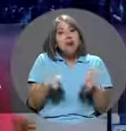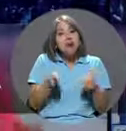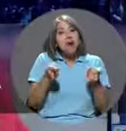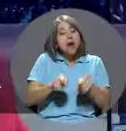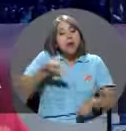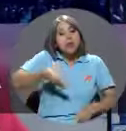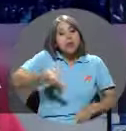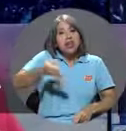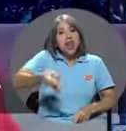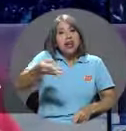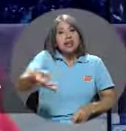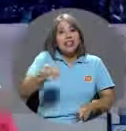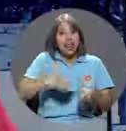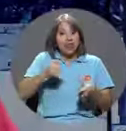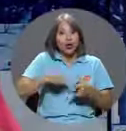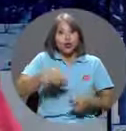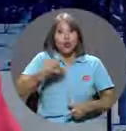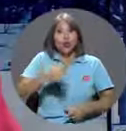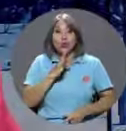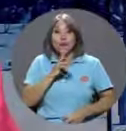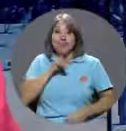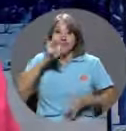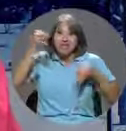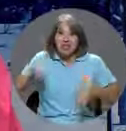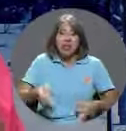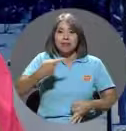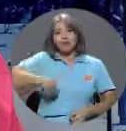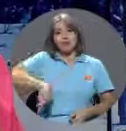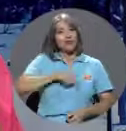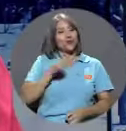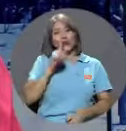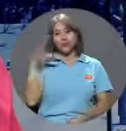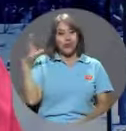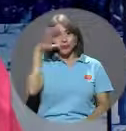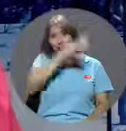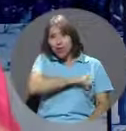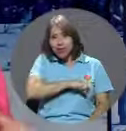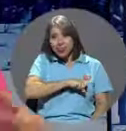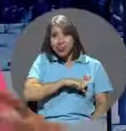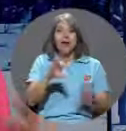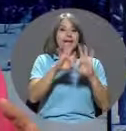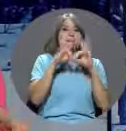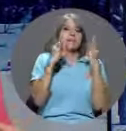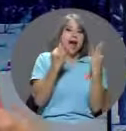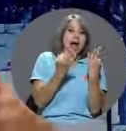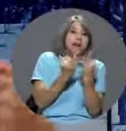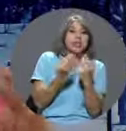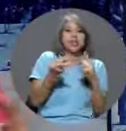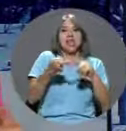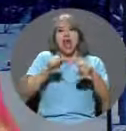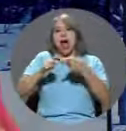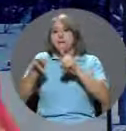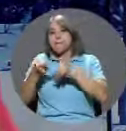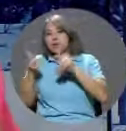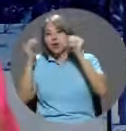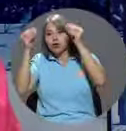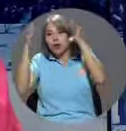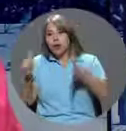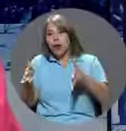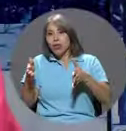no las advertimos, cierto, ¿verdad? Entonces también ahí es el ojo alerta de la familia, de los amigos, de